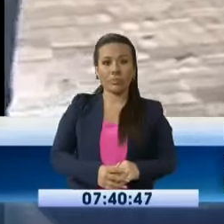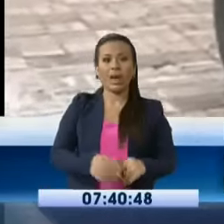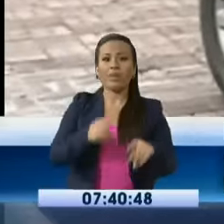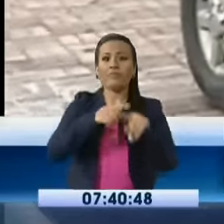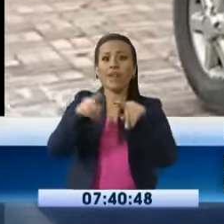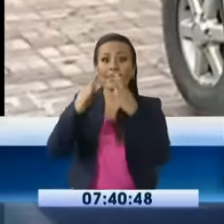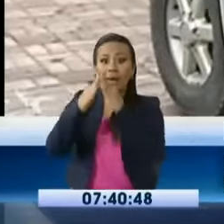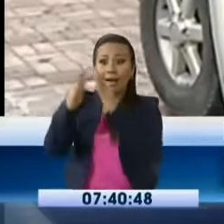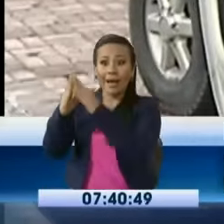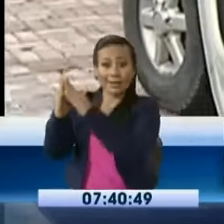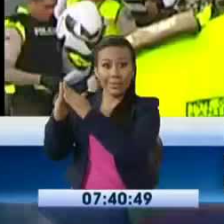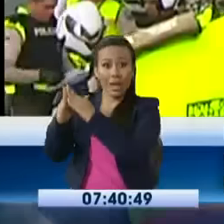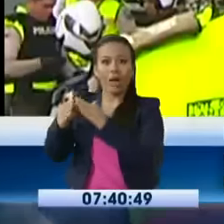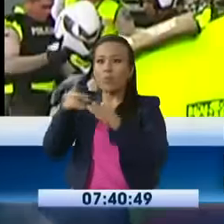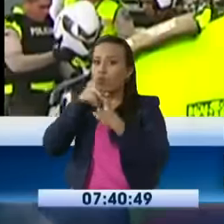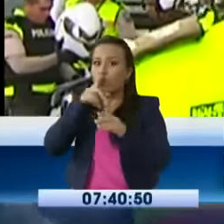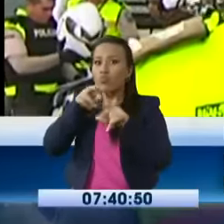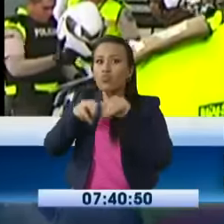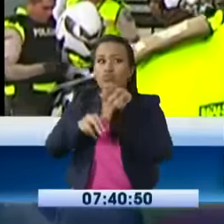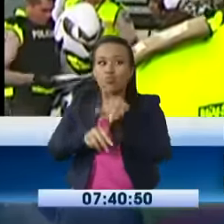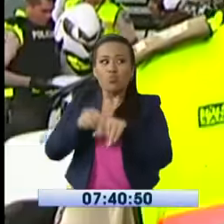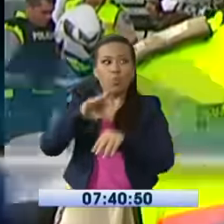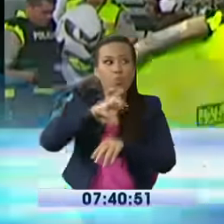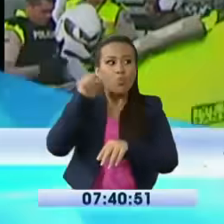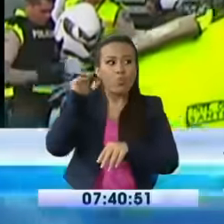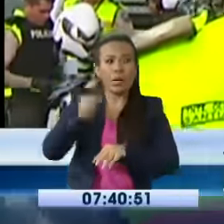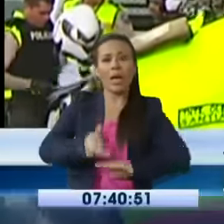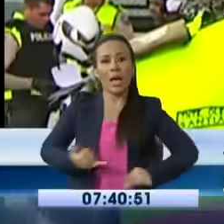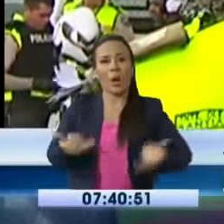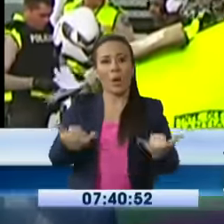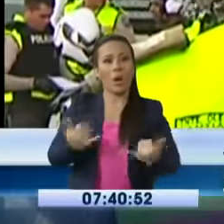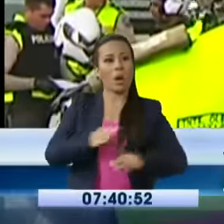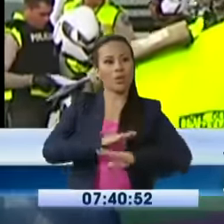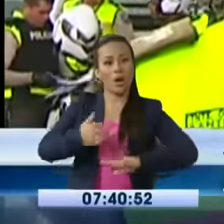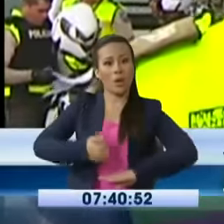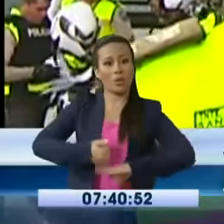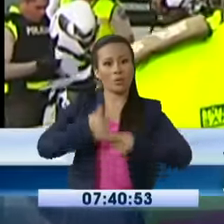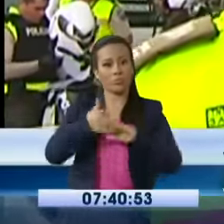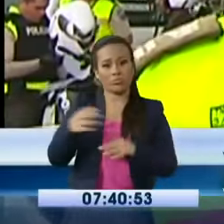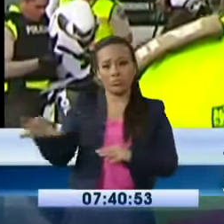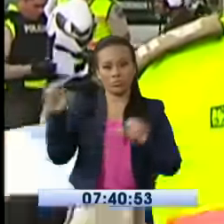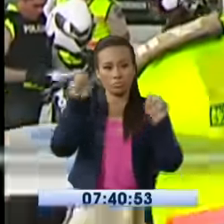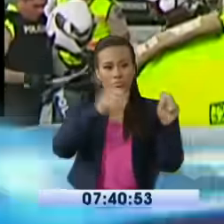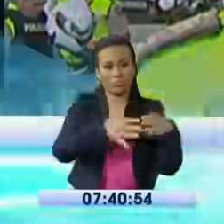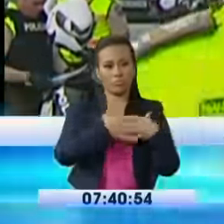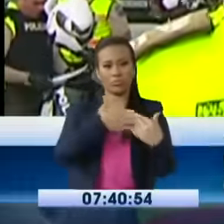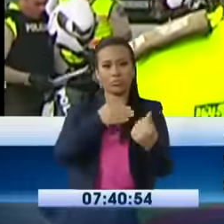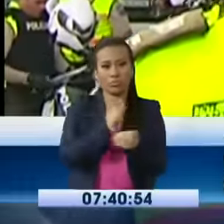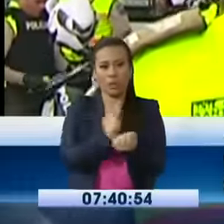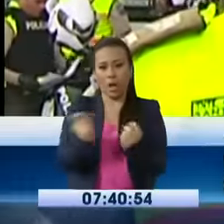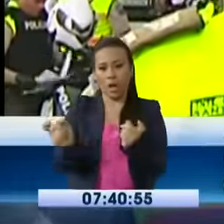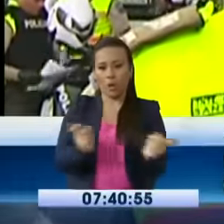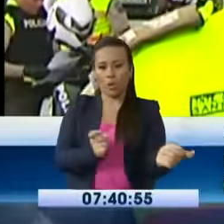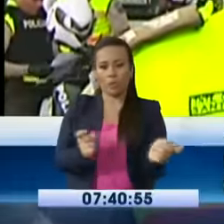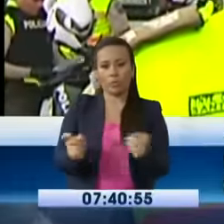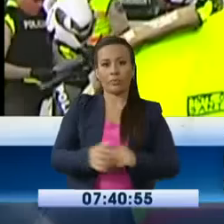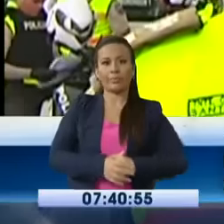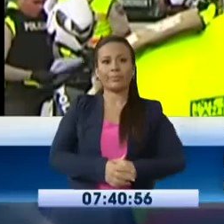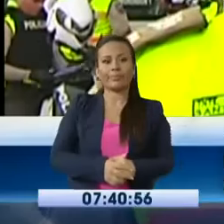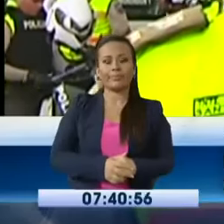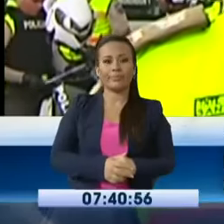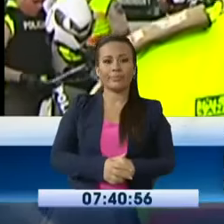urbanizaciones, las cuales ya han puesto a órdenes la autoridad competente, y con estas detenciones se va a poder neutralizar el resto